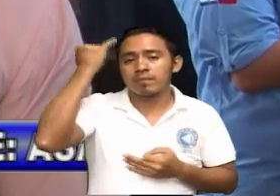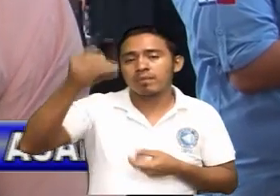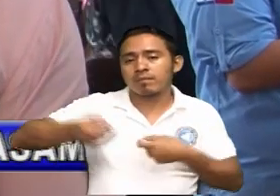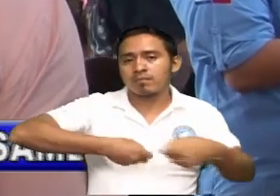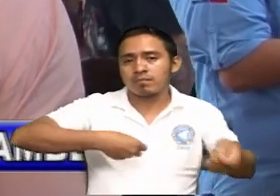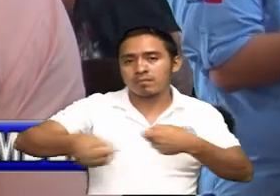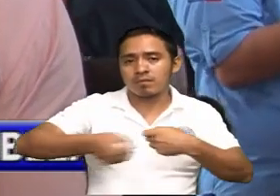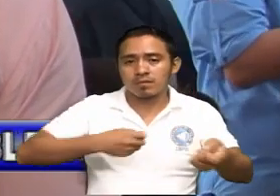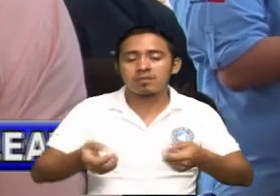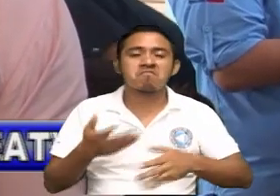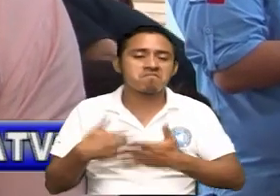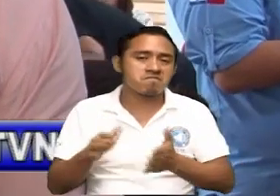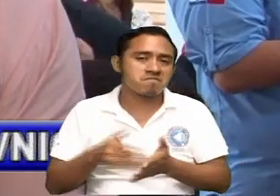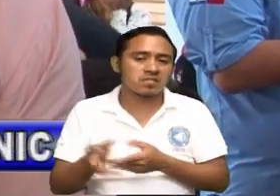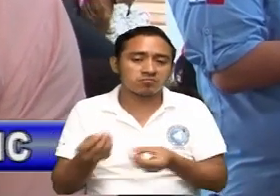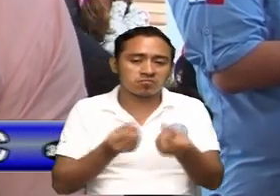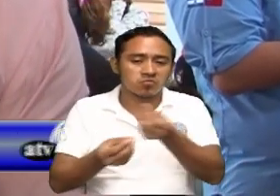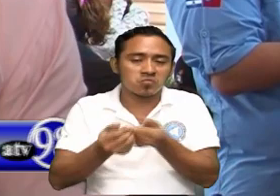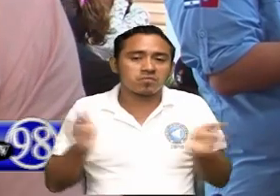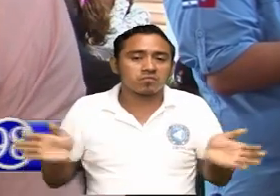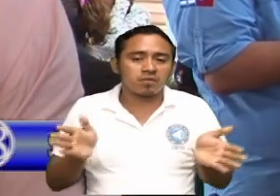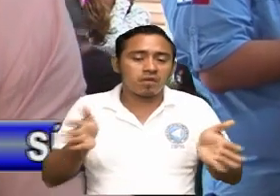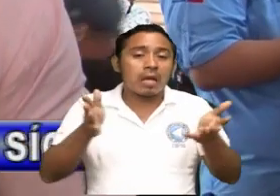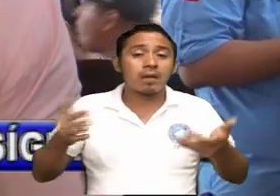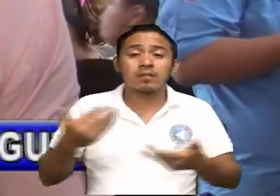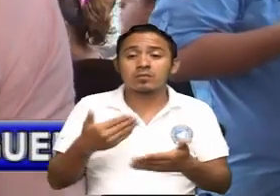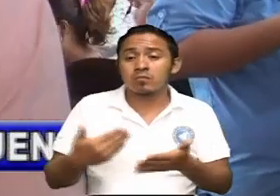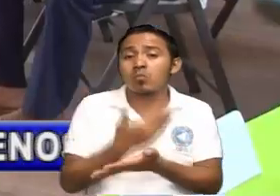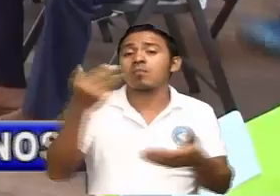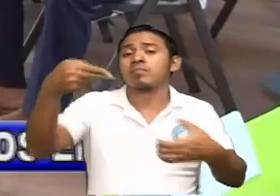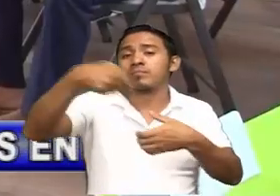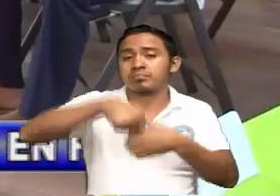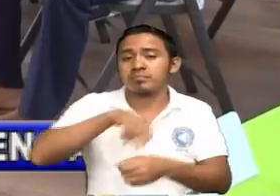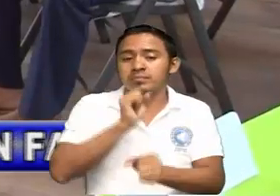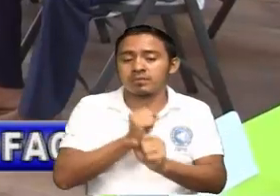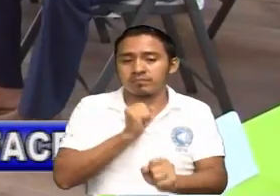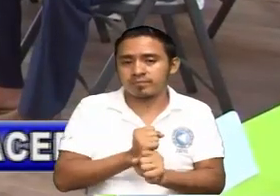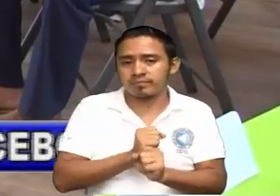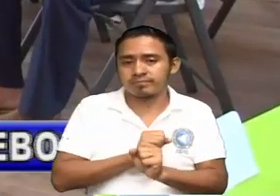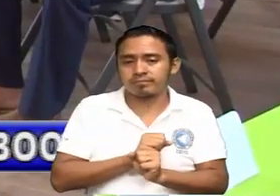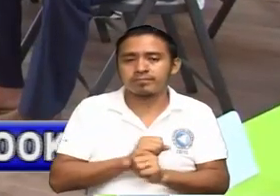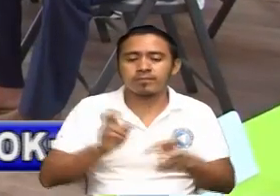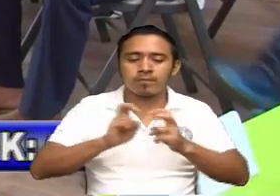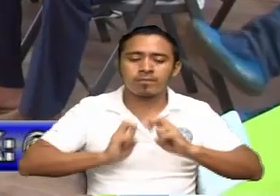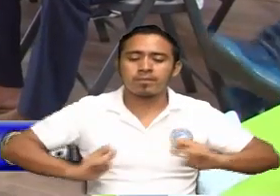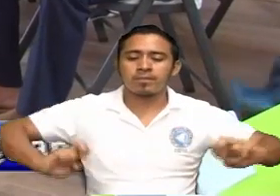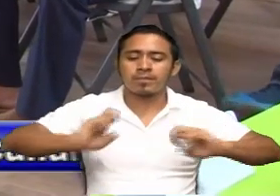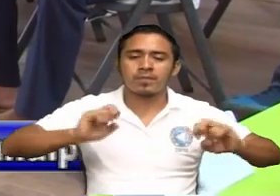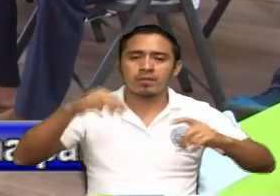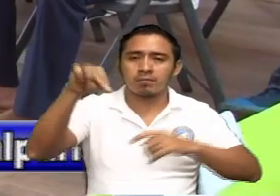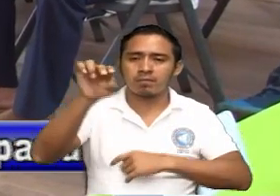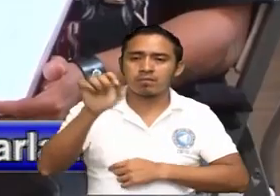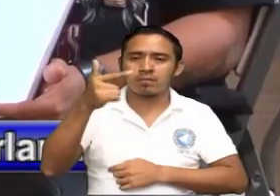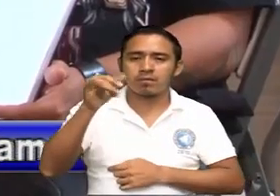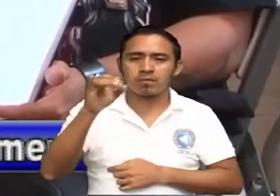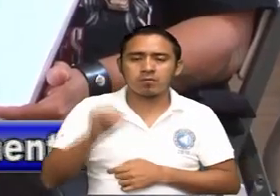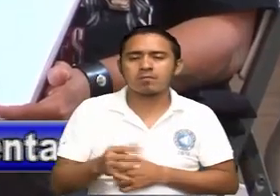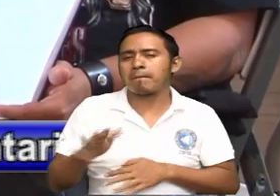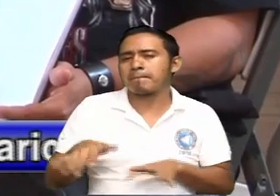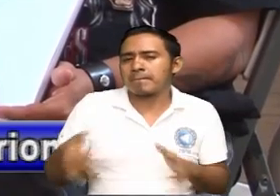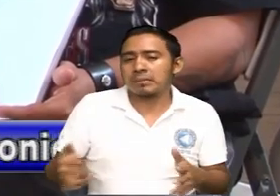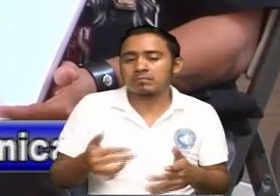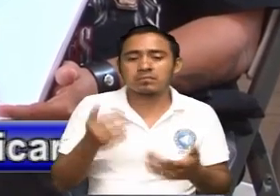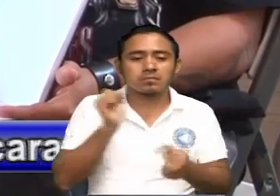cosas dinamitan la economía familiar y son los que generan empleo directo e indirecto. Estas ruedas de negocio son realizadas como parte